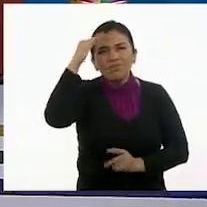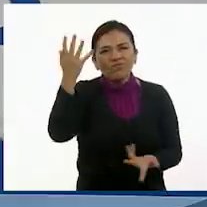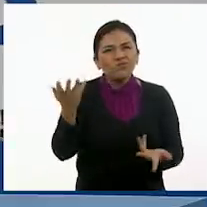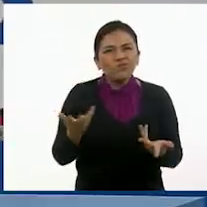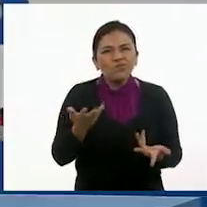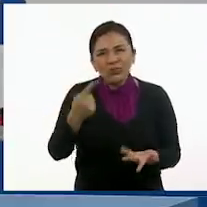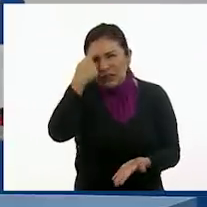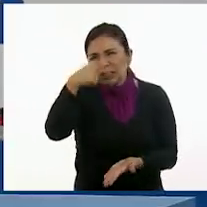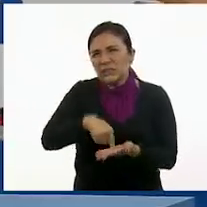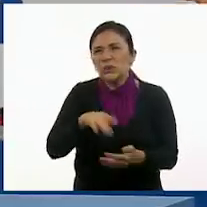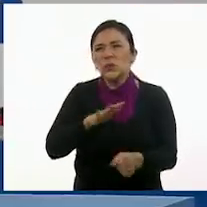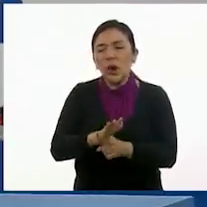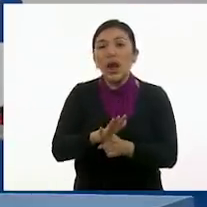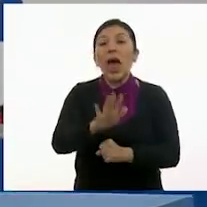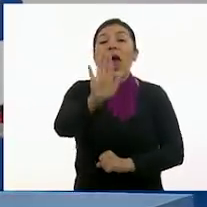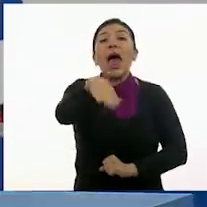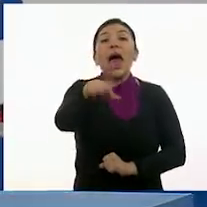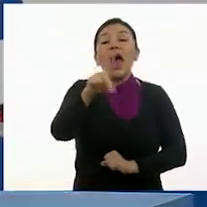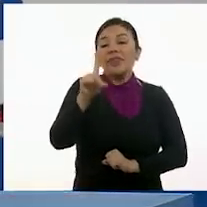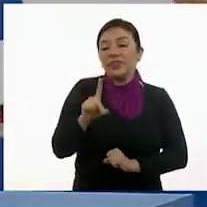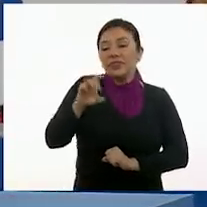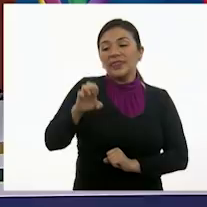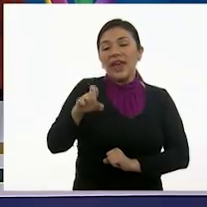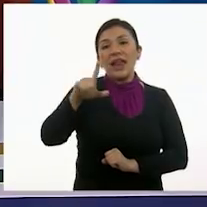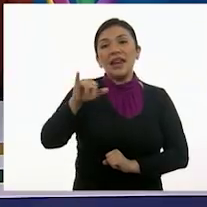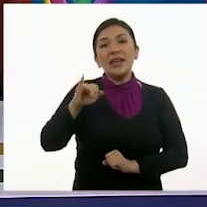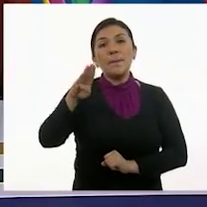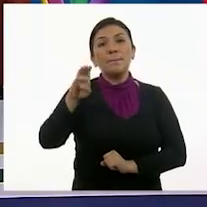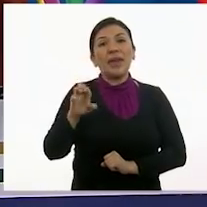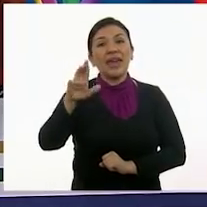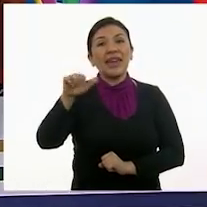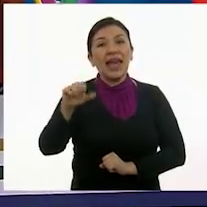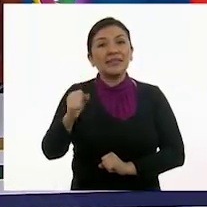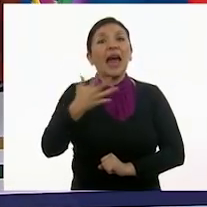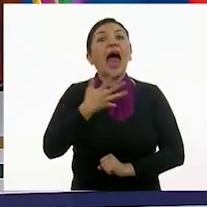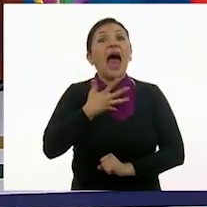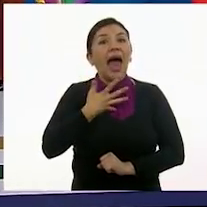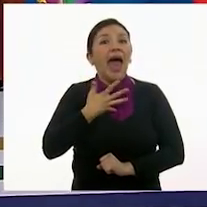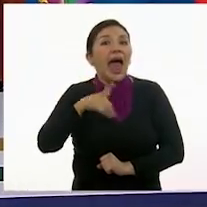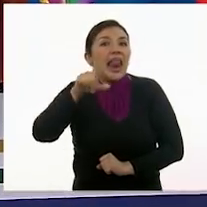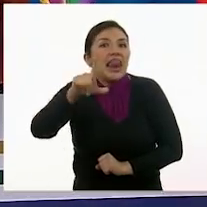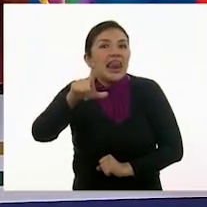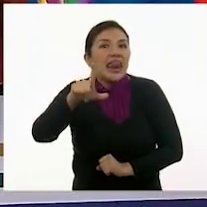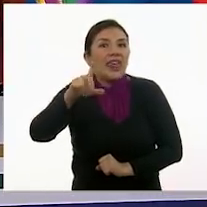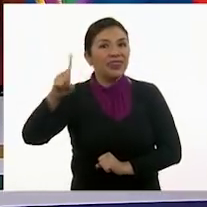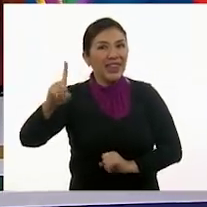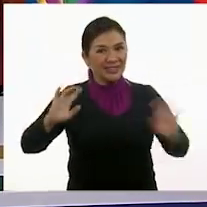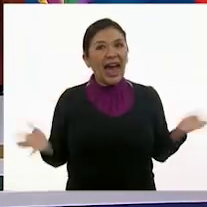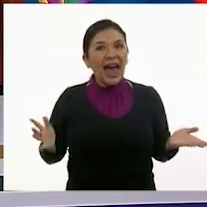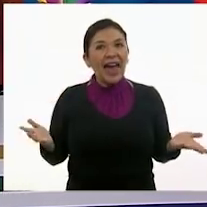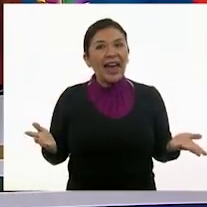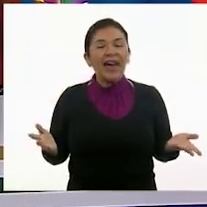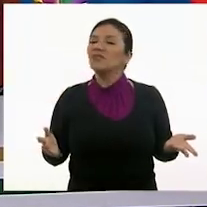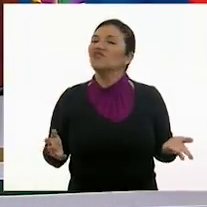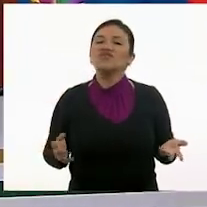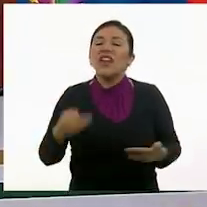¿Cuál crees? Tenemos deliberas. Sí. Y ocupamos la L y la D. Pero falta la T.